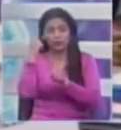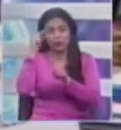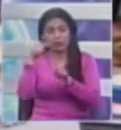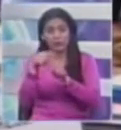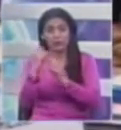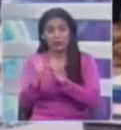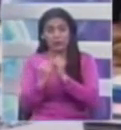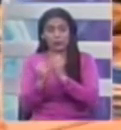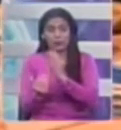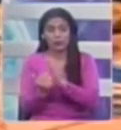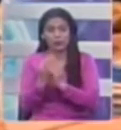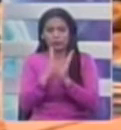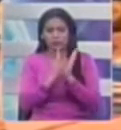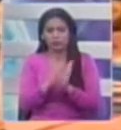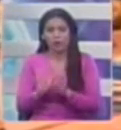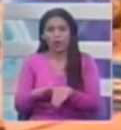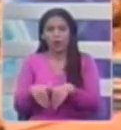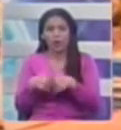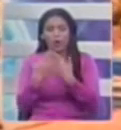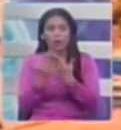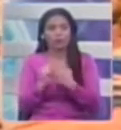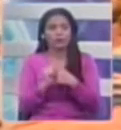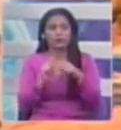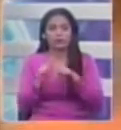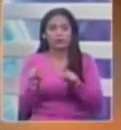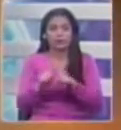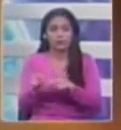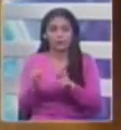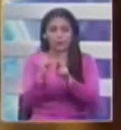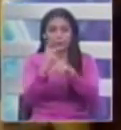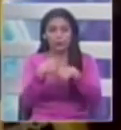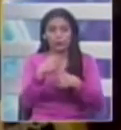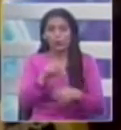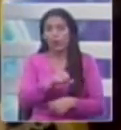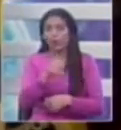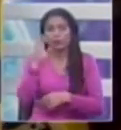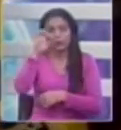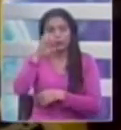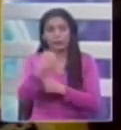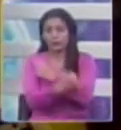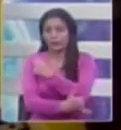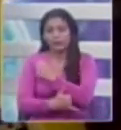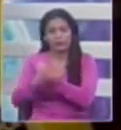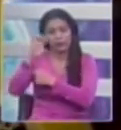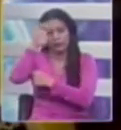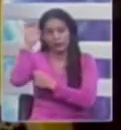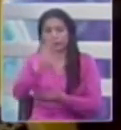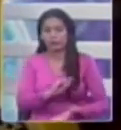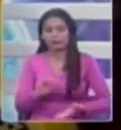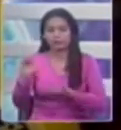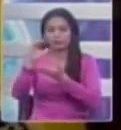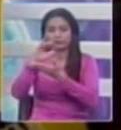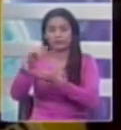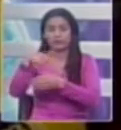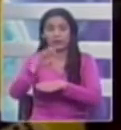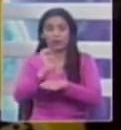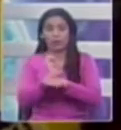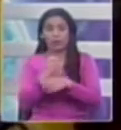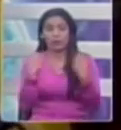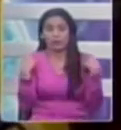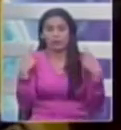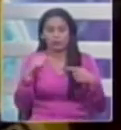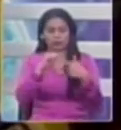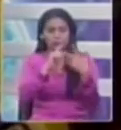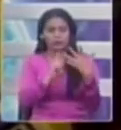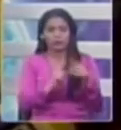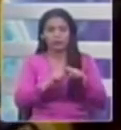que como instituto se encarga de promover las exportaciones ecuatorianas. Ecuador tiene una ventaja competitiva, tiene muchas oportunidades y es